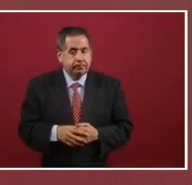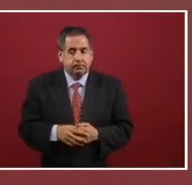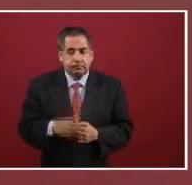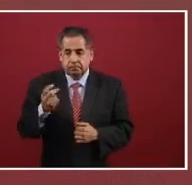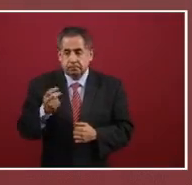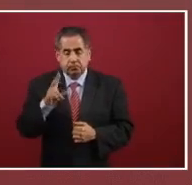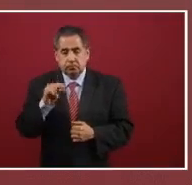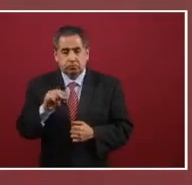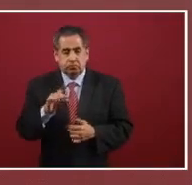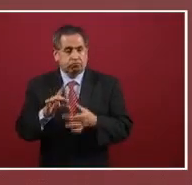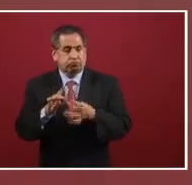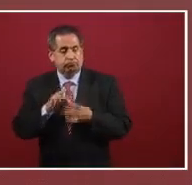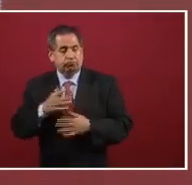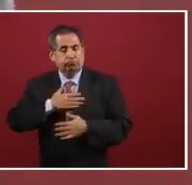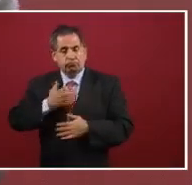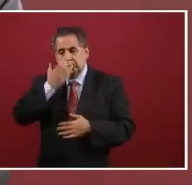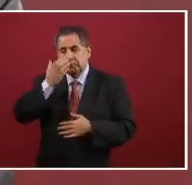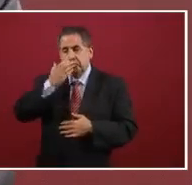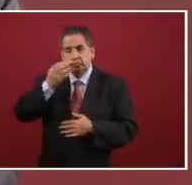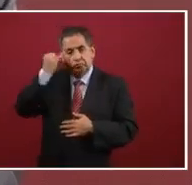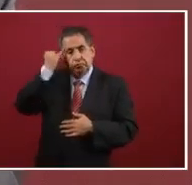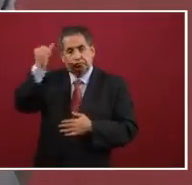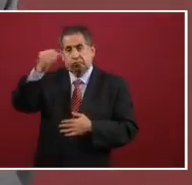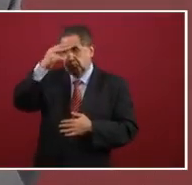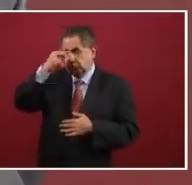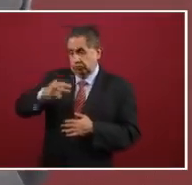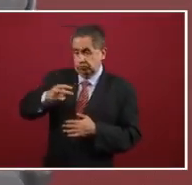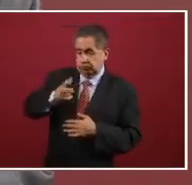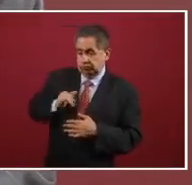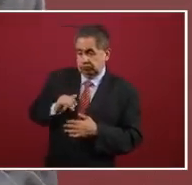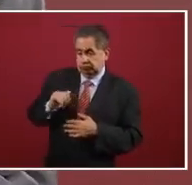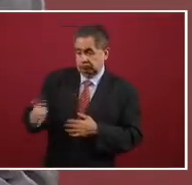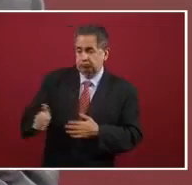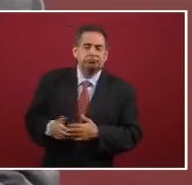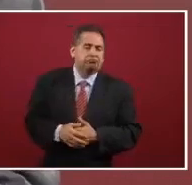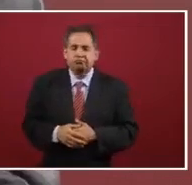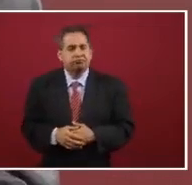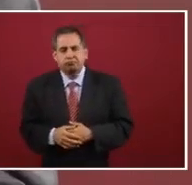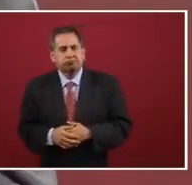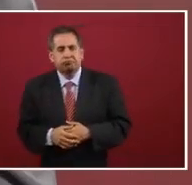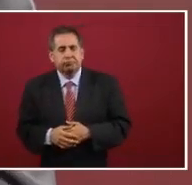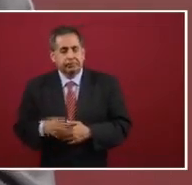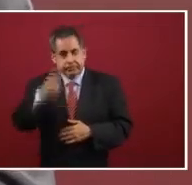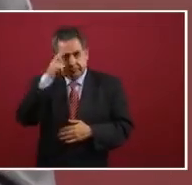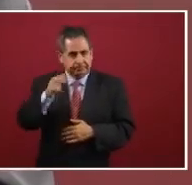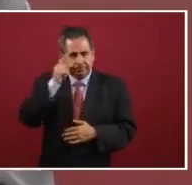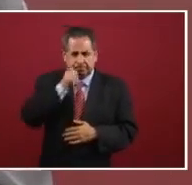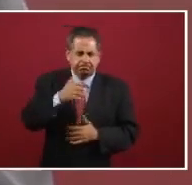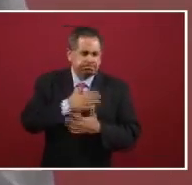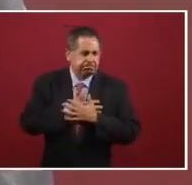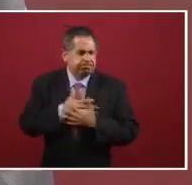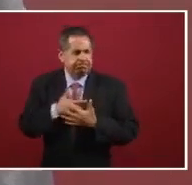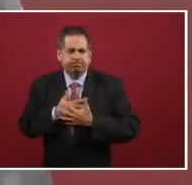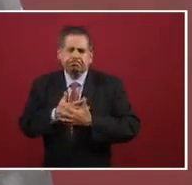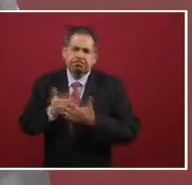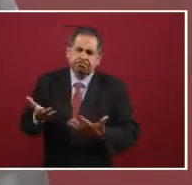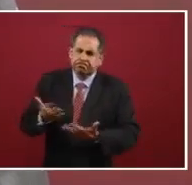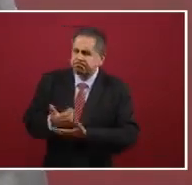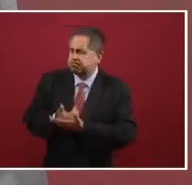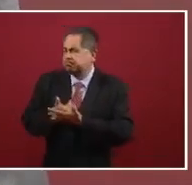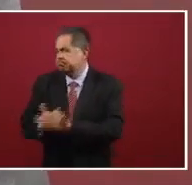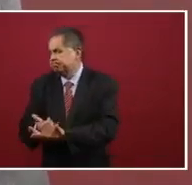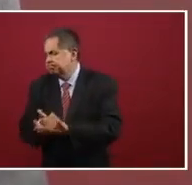no tiene que ver con nuestra idiosincrasia. El pueblo de México siempre ha sido un pueblo muy